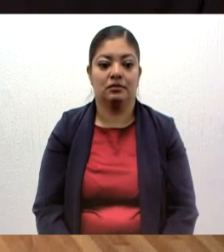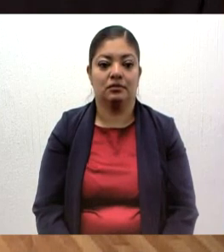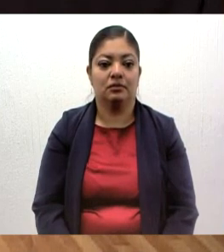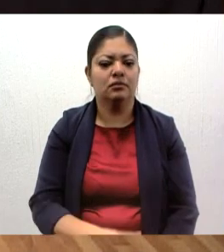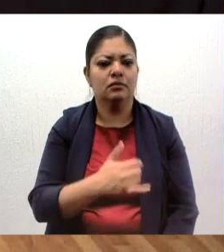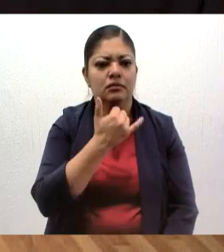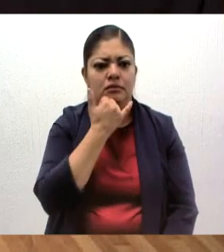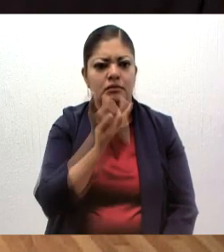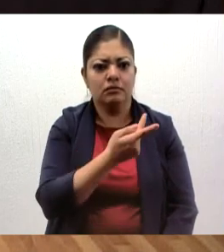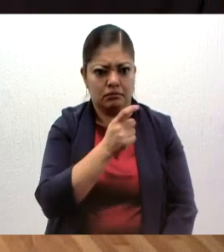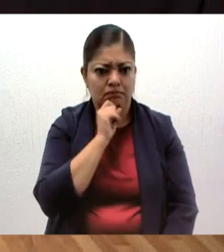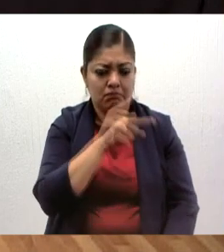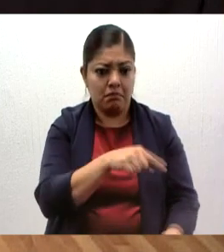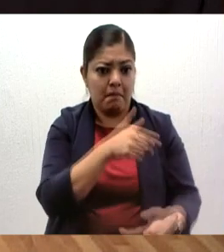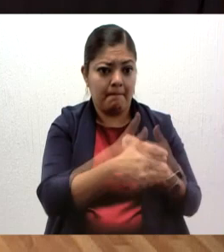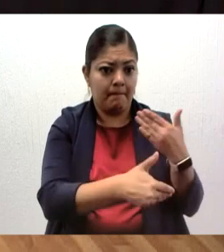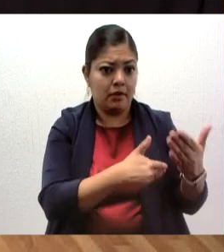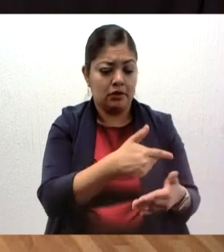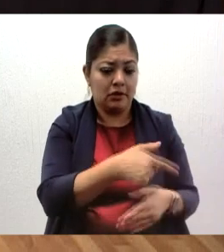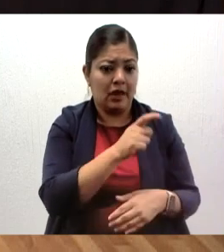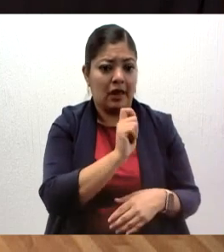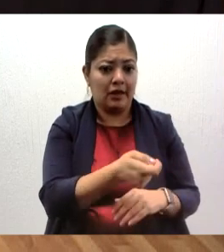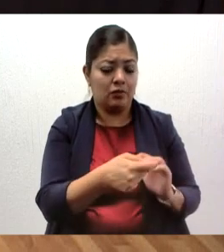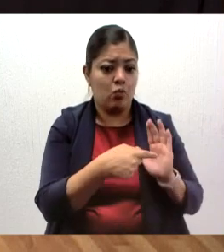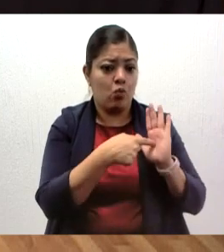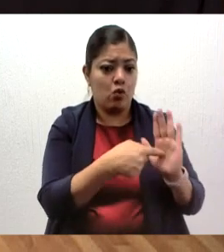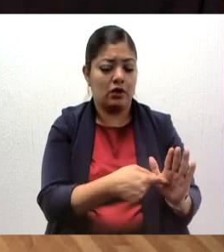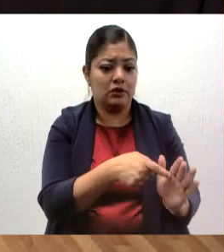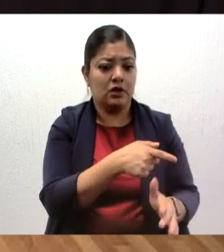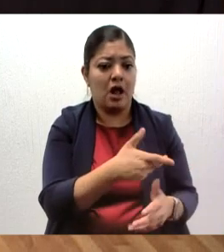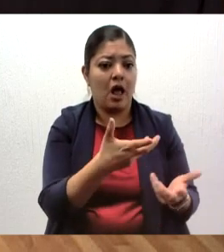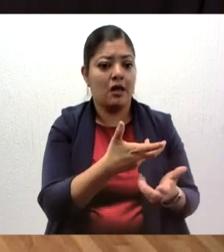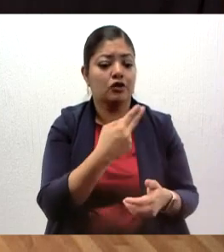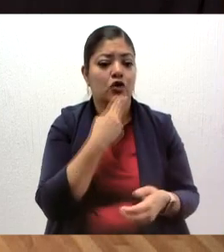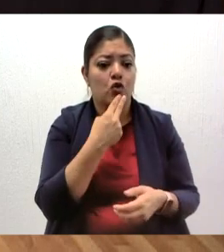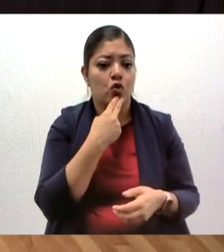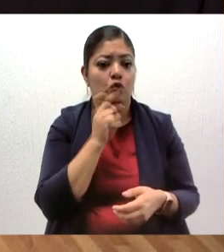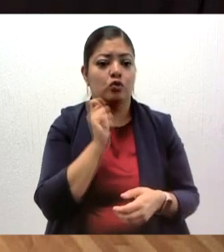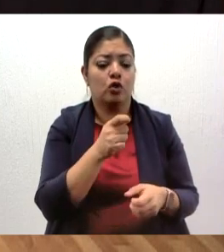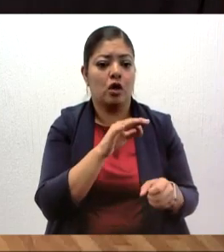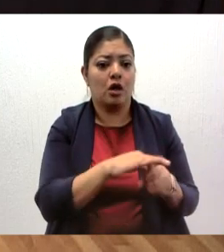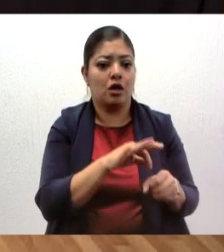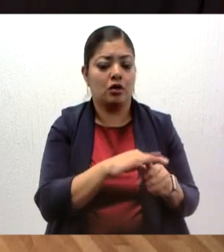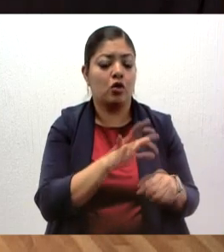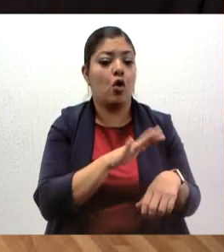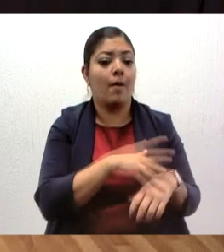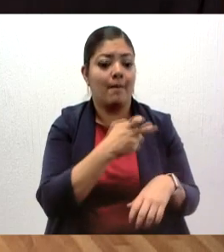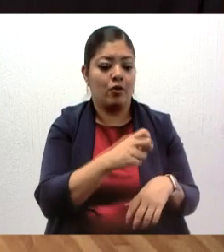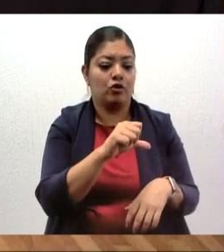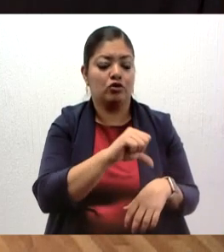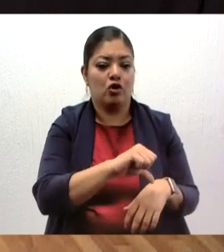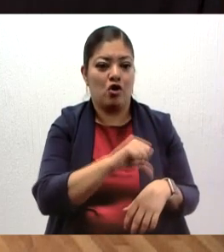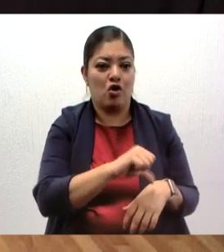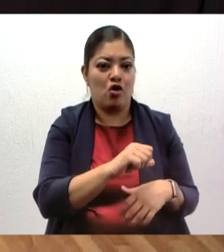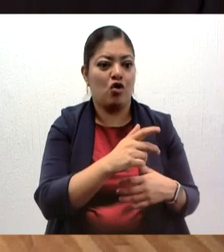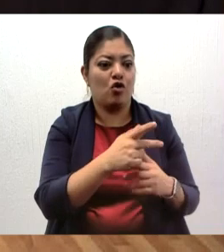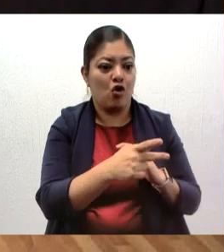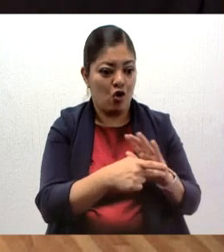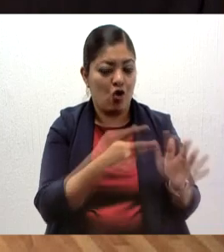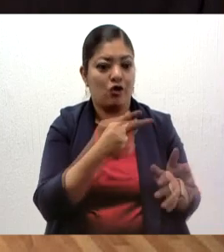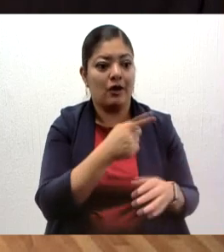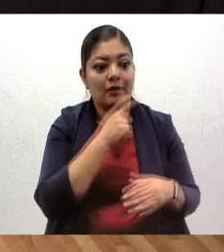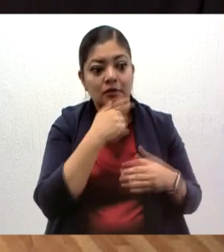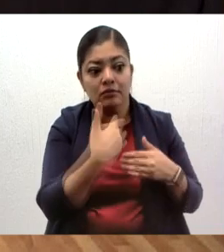elecciones muestraen uso electoral del programa y por eso hoy que nuevamente se vuelven a presentar elecciones estamos